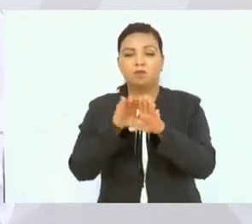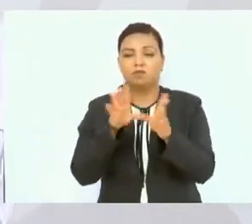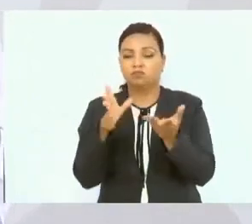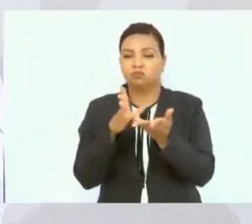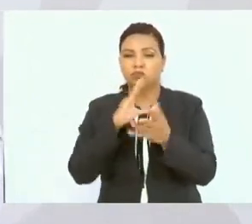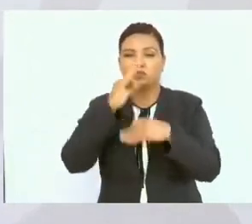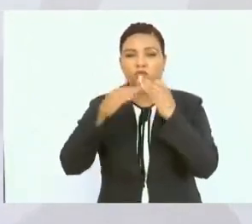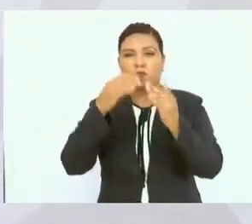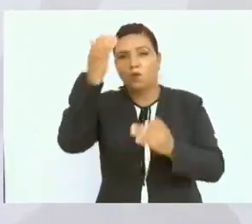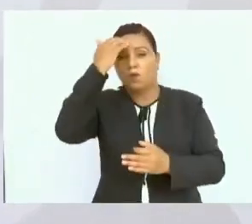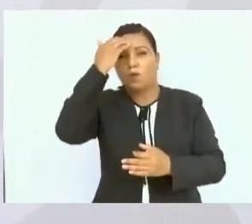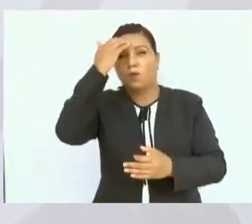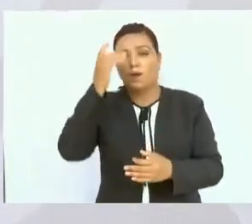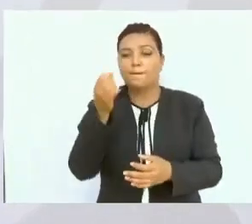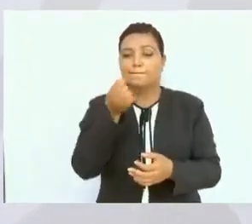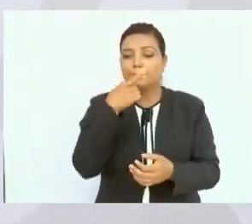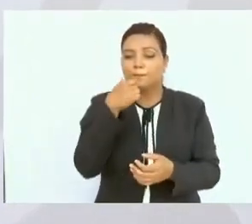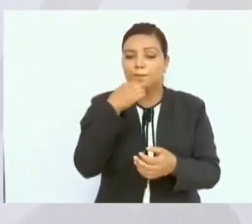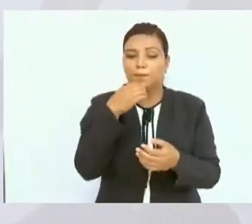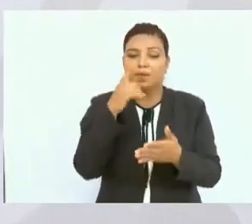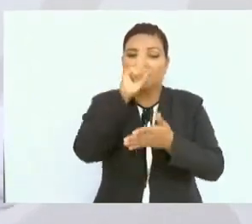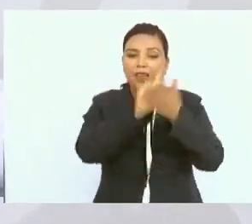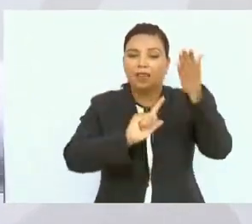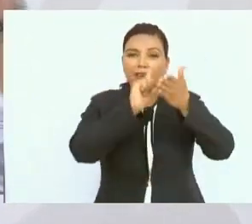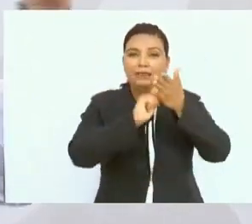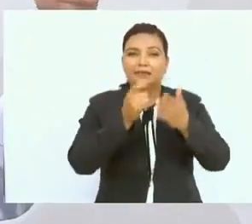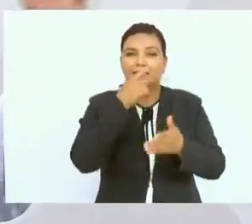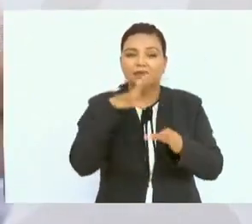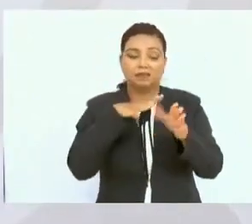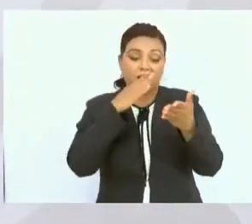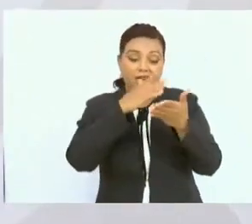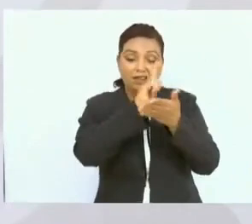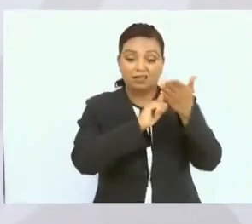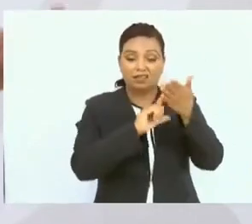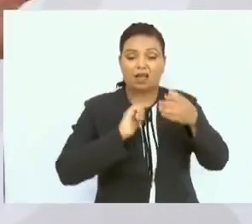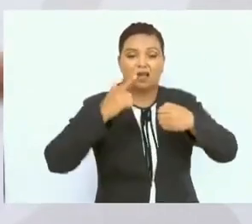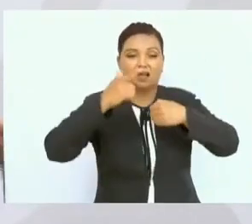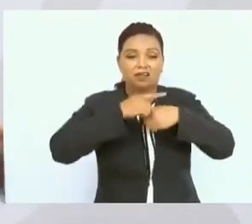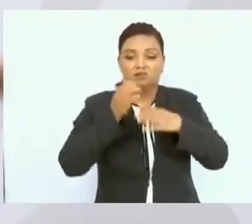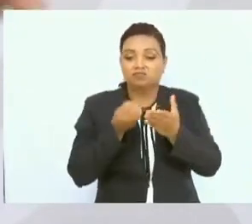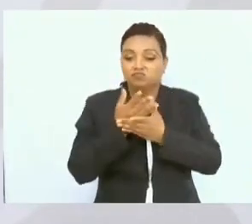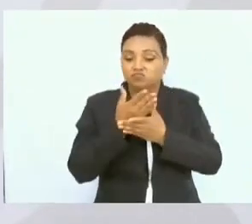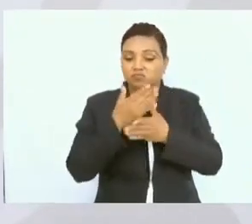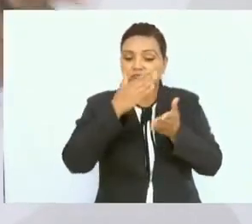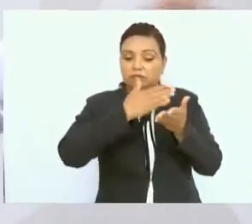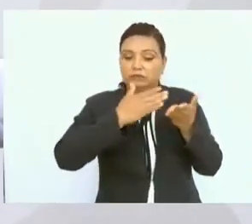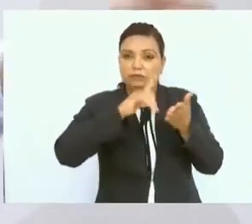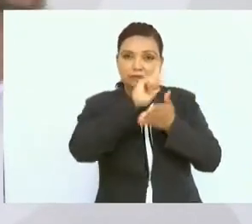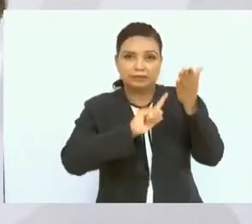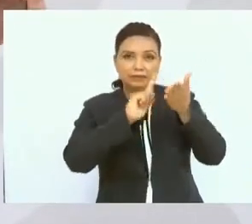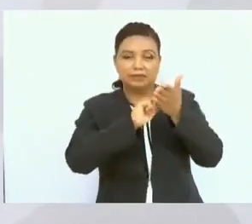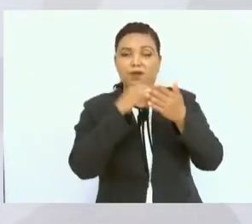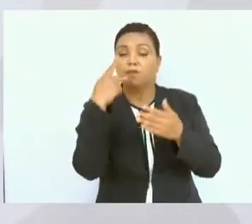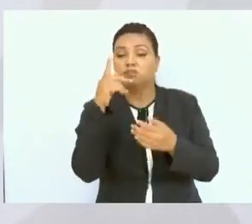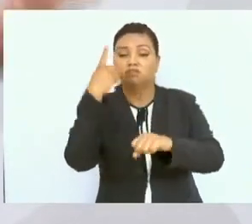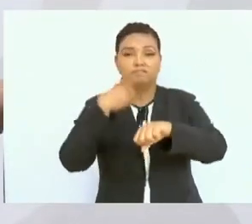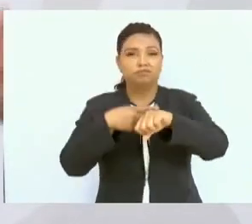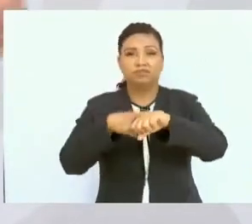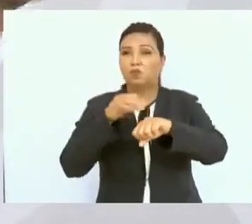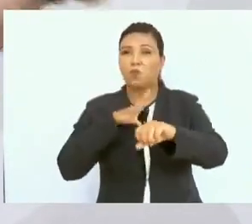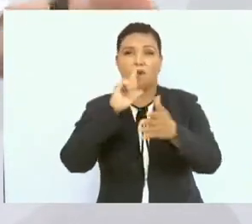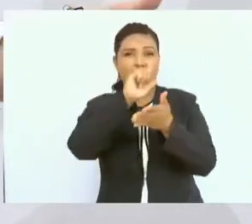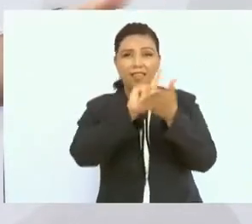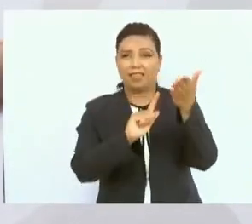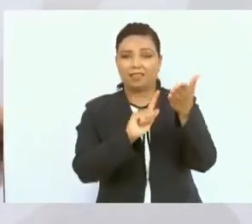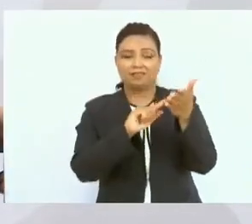cuadros básicos de medicamentos, y que a partir de eso, si se salía alguien de esa cobertura, si su padecimiento no estaba en esa